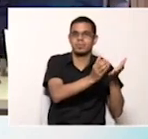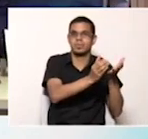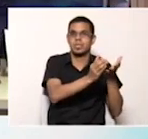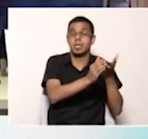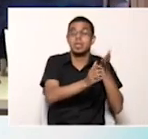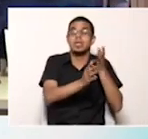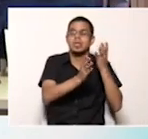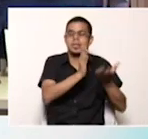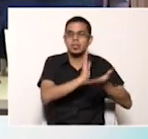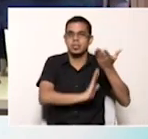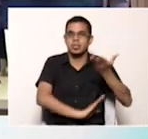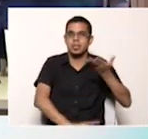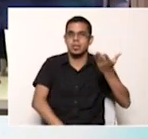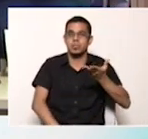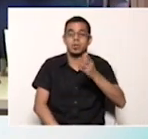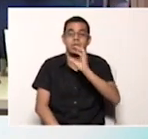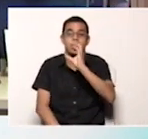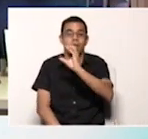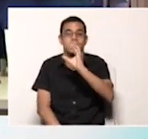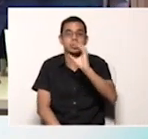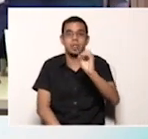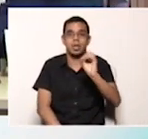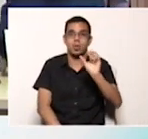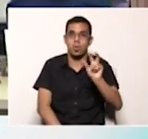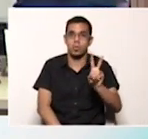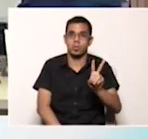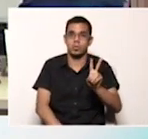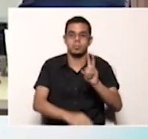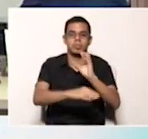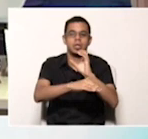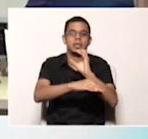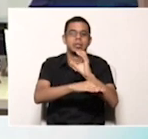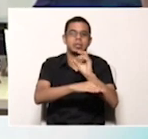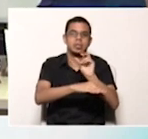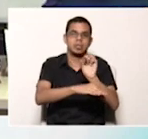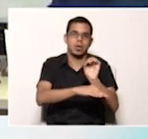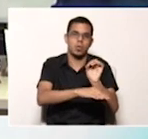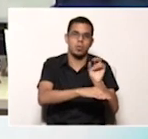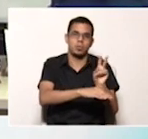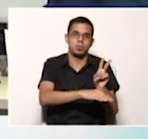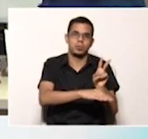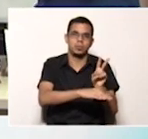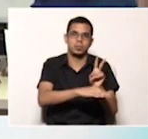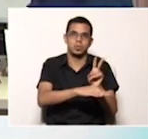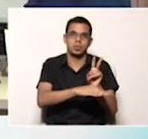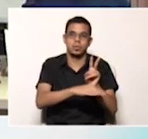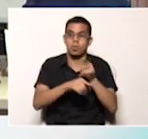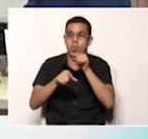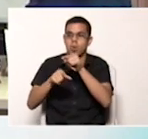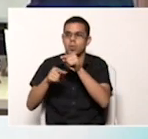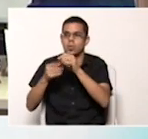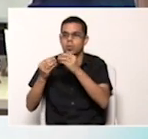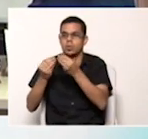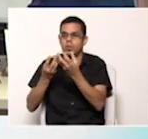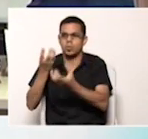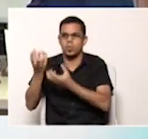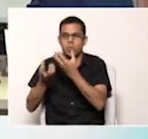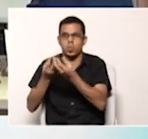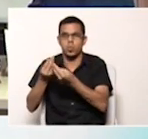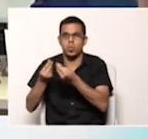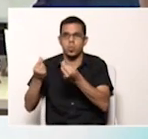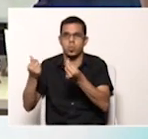tener presente que el dióxido de carbono se produce cuando se quema un compuesto que